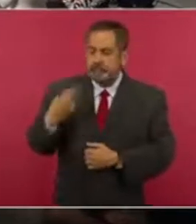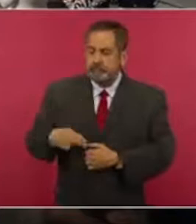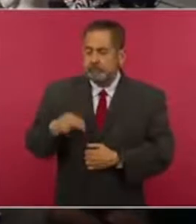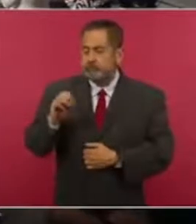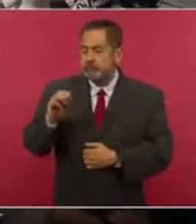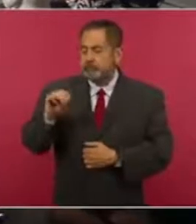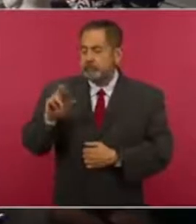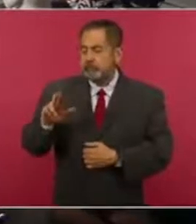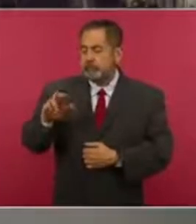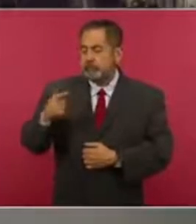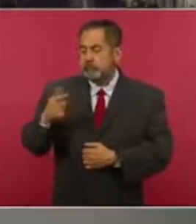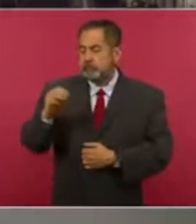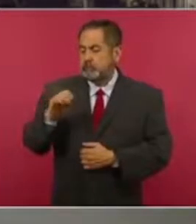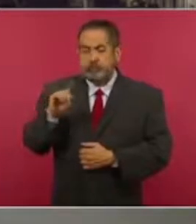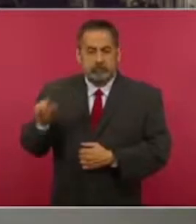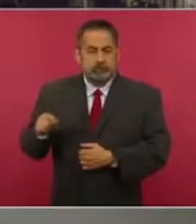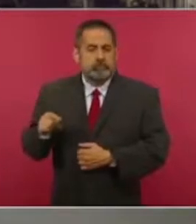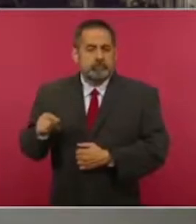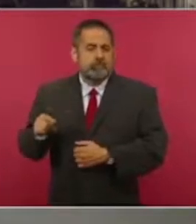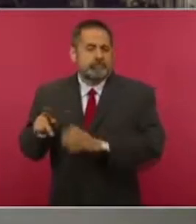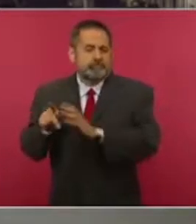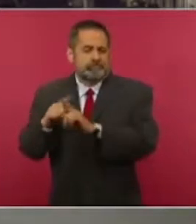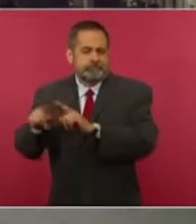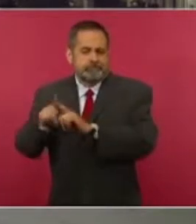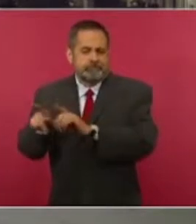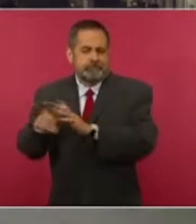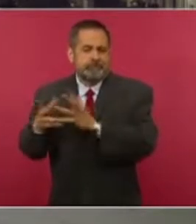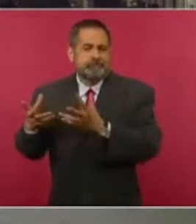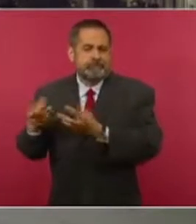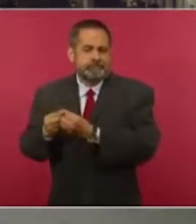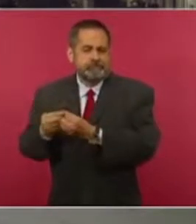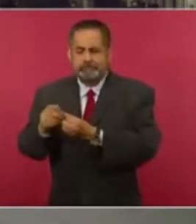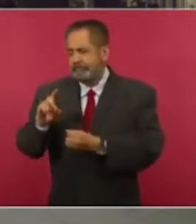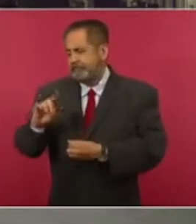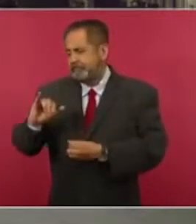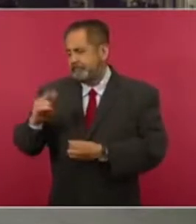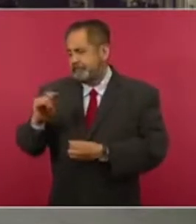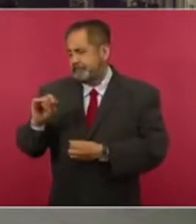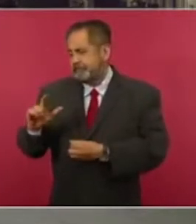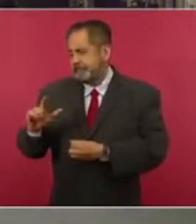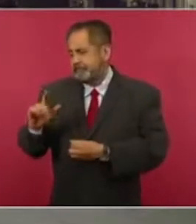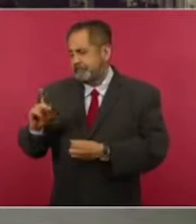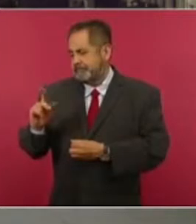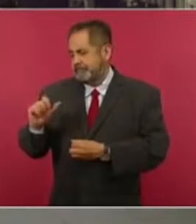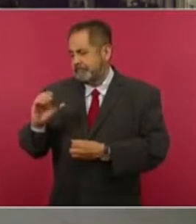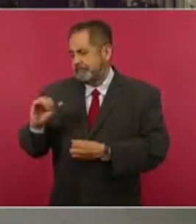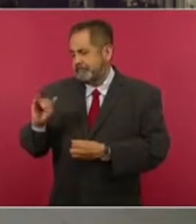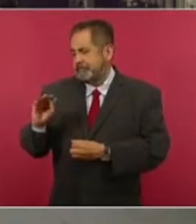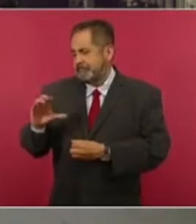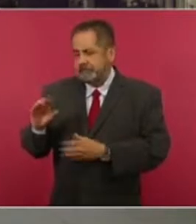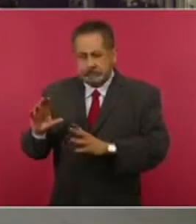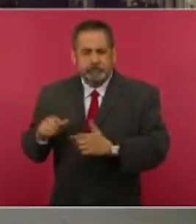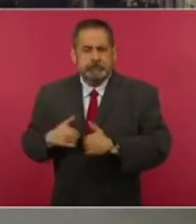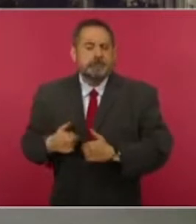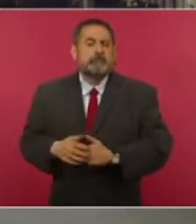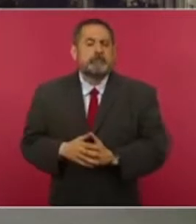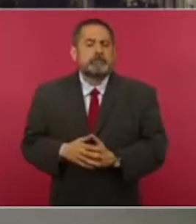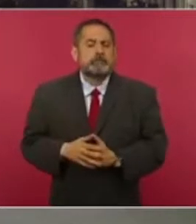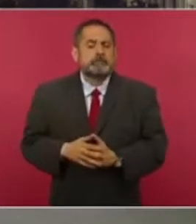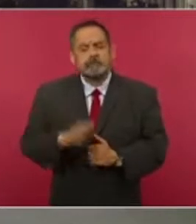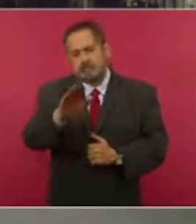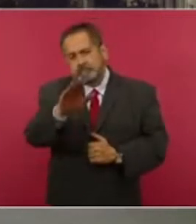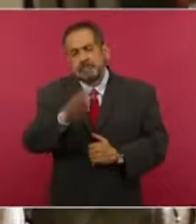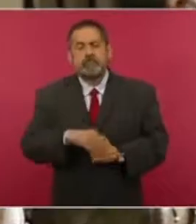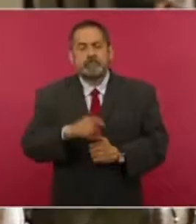de Informando la Transformación, denunciando la corrupción, de la Agencia de Medios Digitales del Pacífico y reportero urbano. Presidente, en su